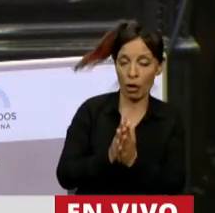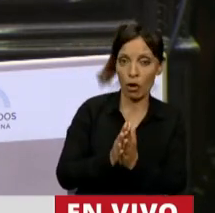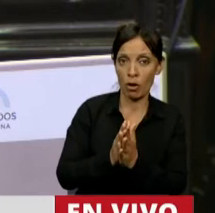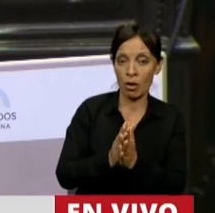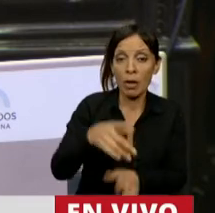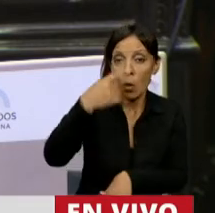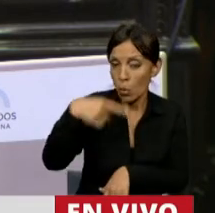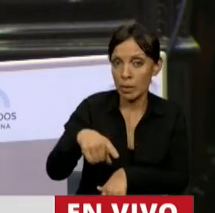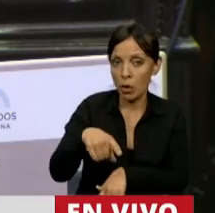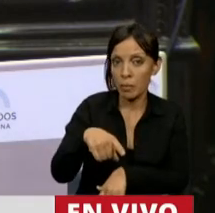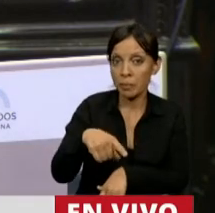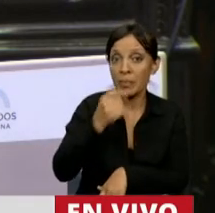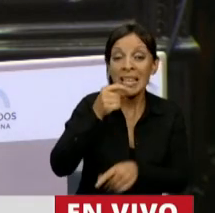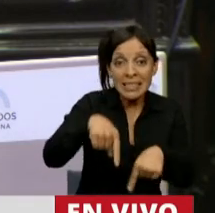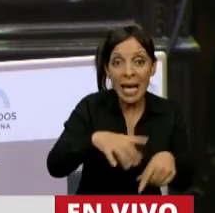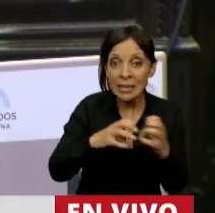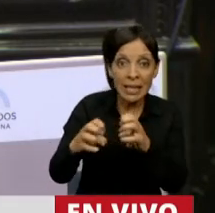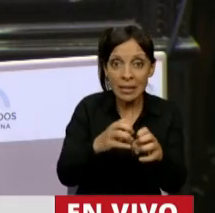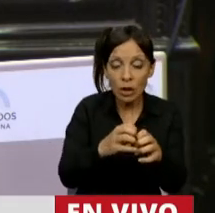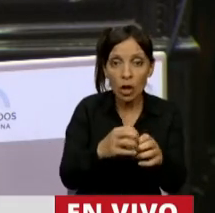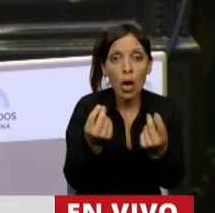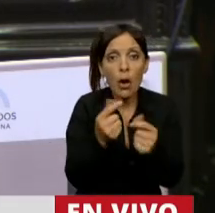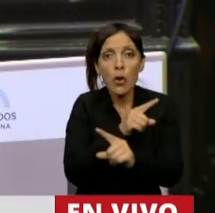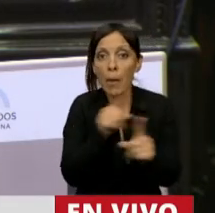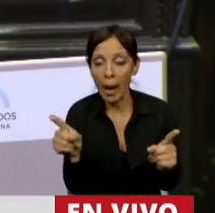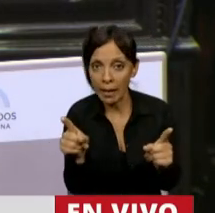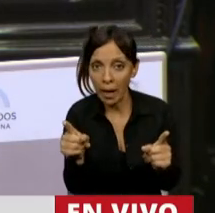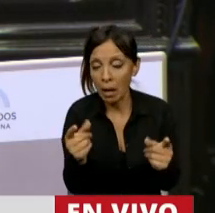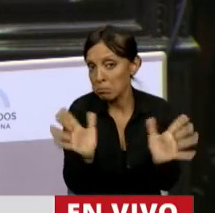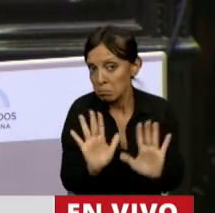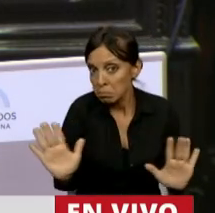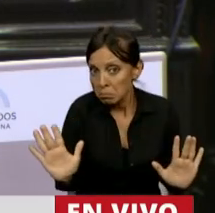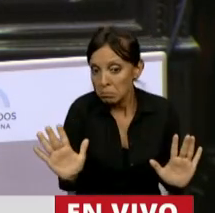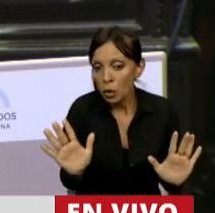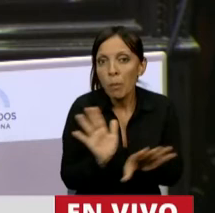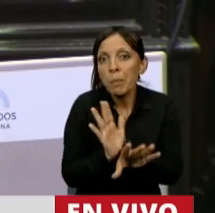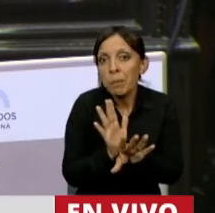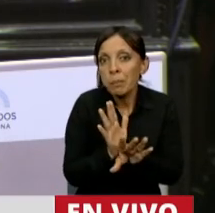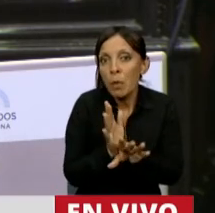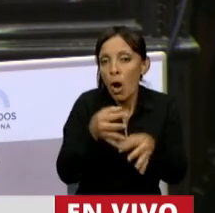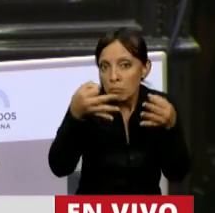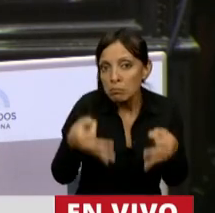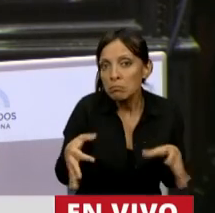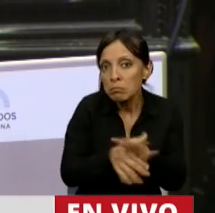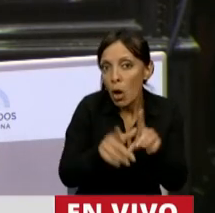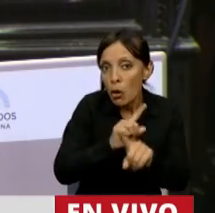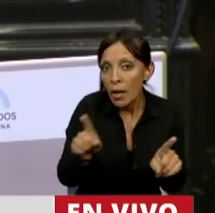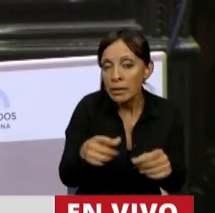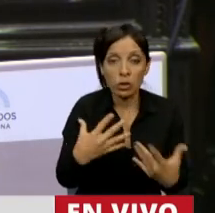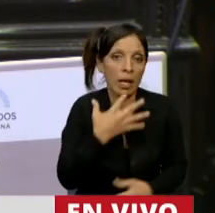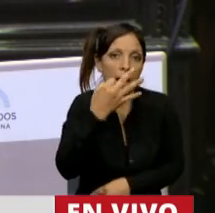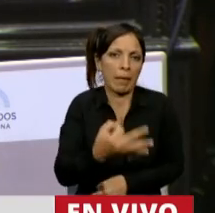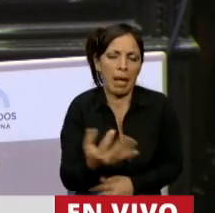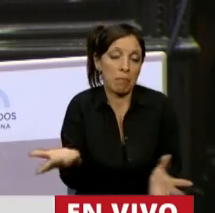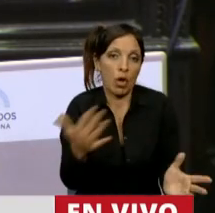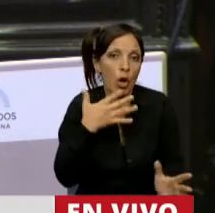para terminar, si esta sesión no es válida y no está en funcionamiento adecuado, la verdad es que no queda